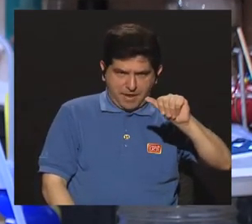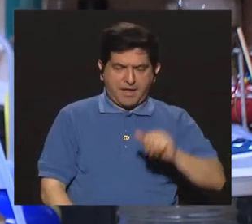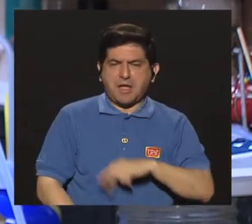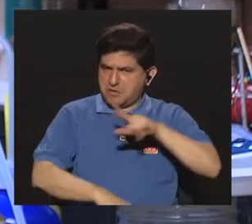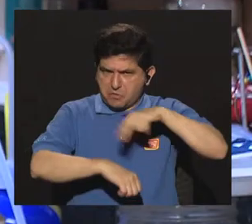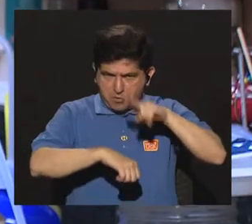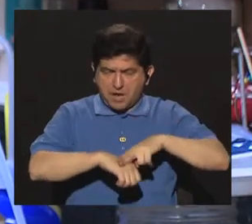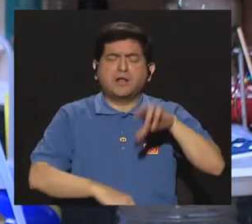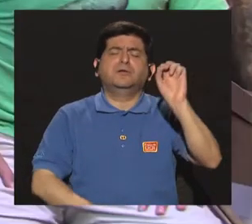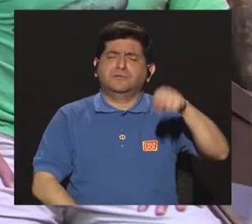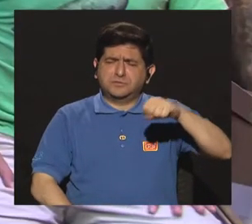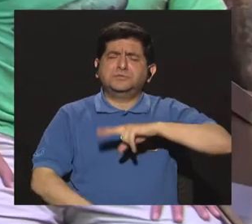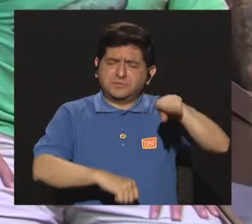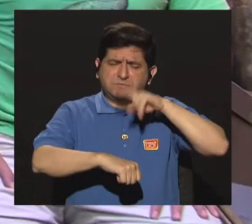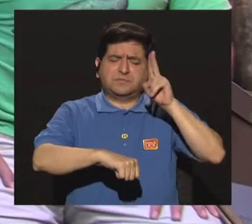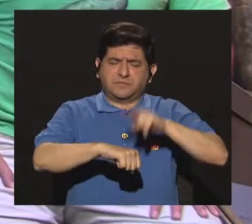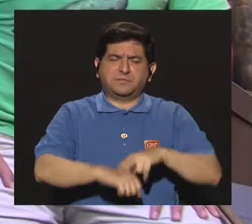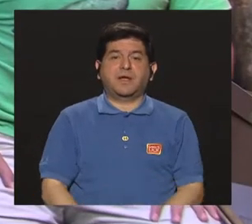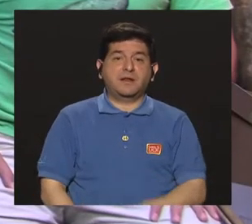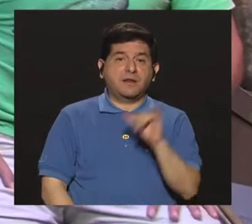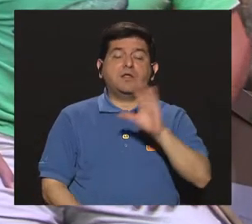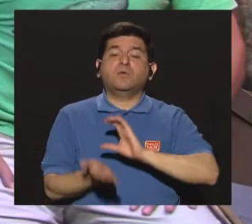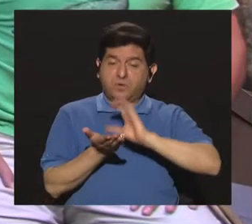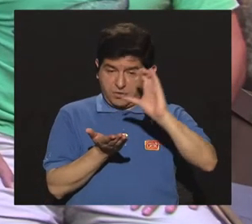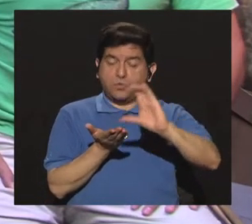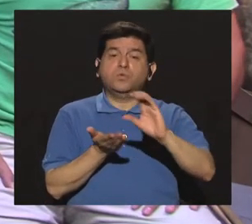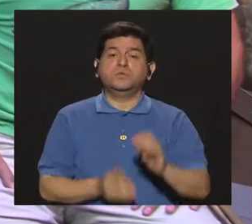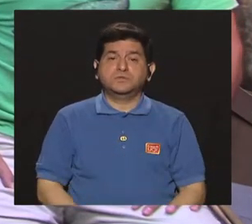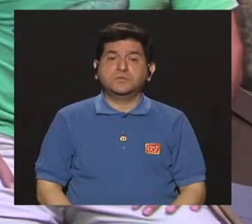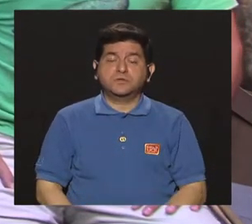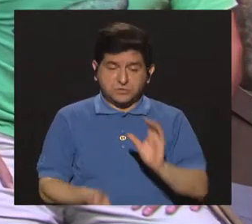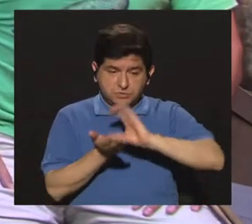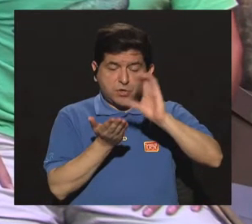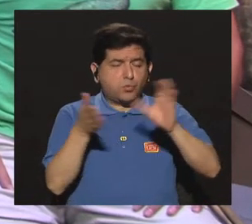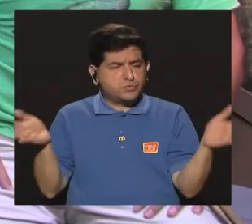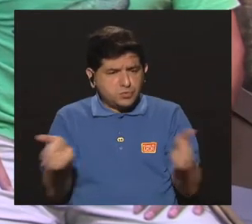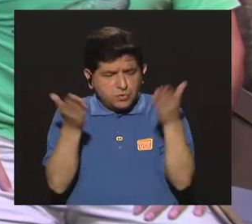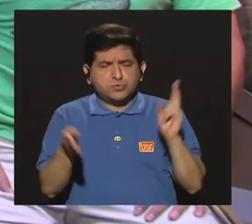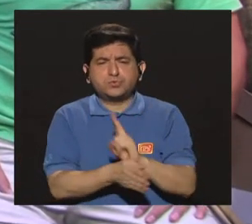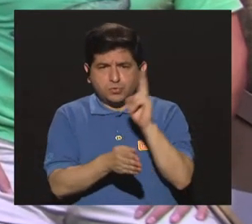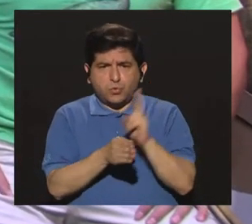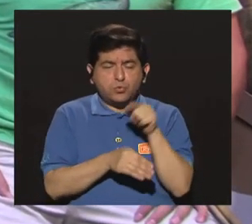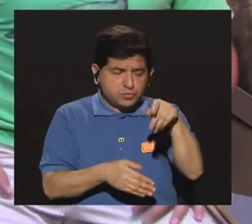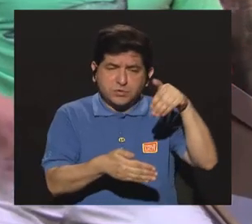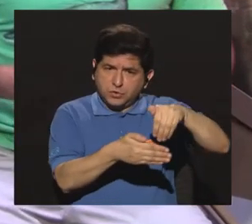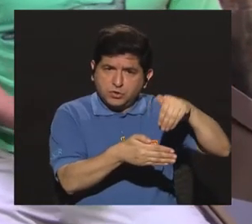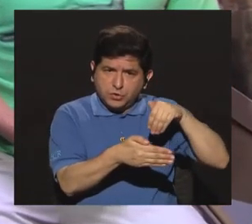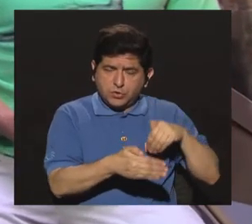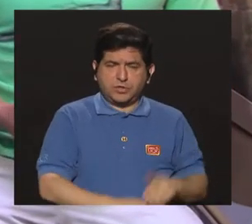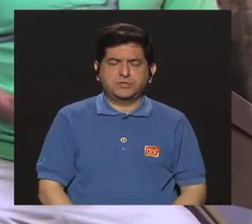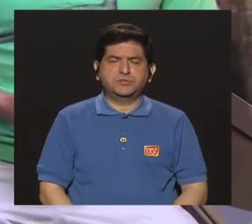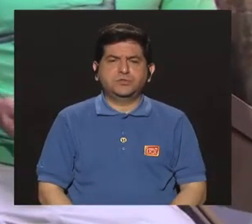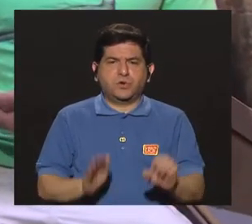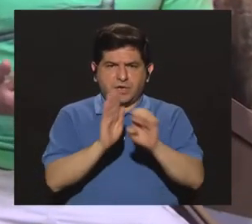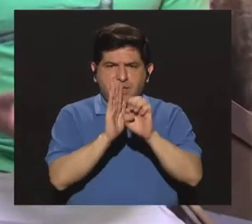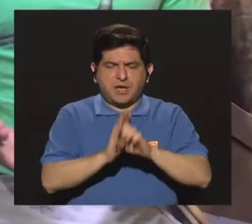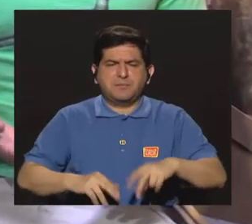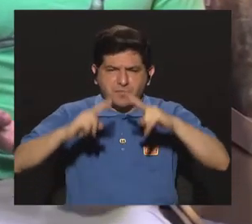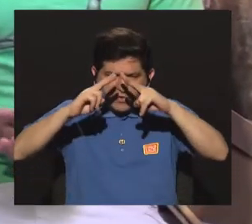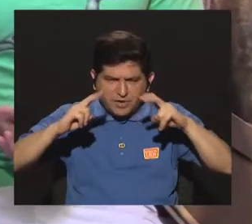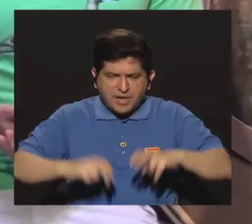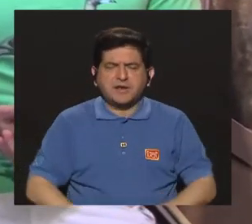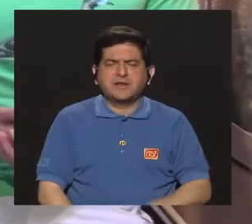es precios comunes eso es común e inclusive para cursos verdad hay cursos que incentiva el uso de la colección por ejemplo en